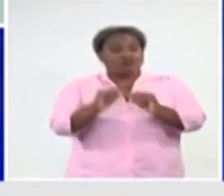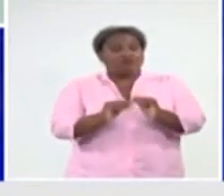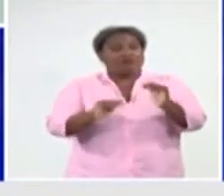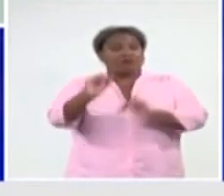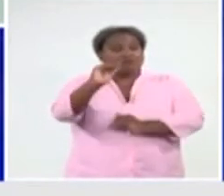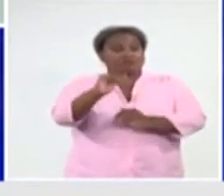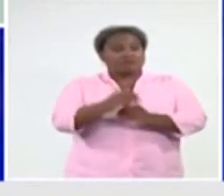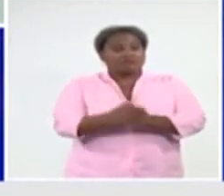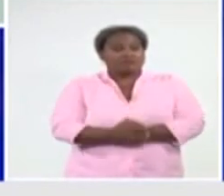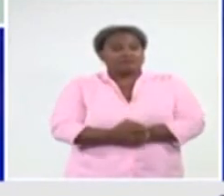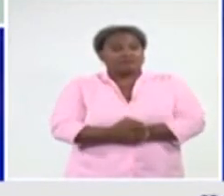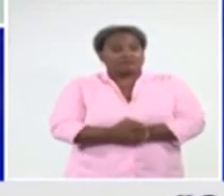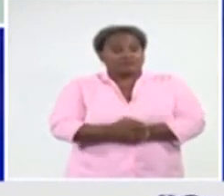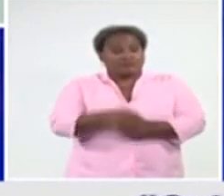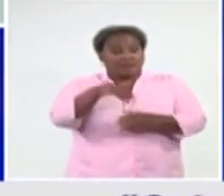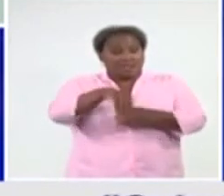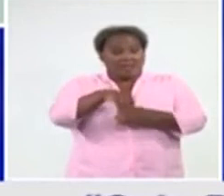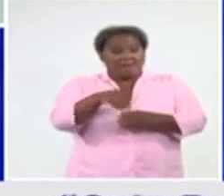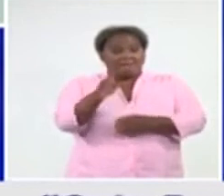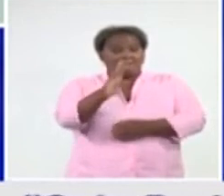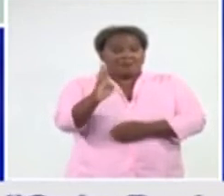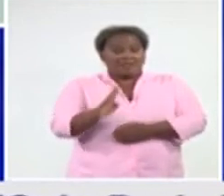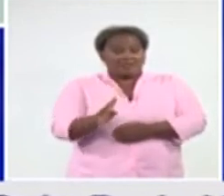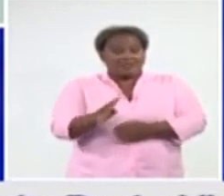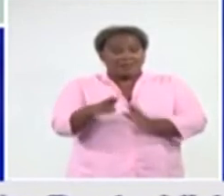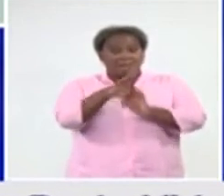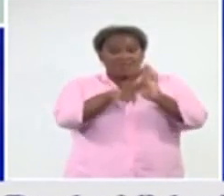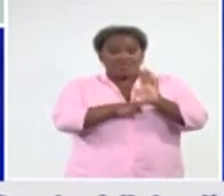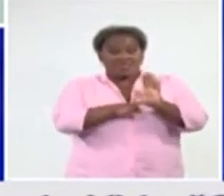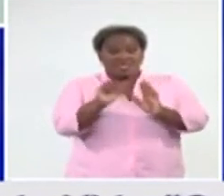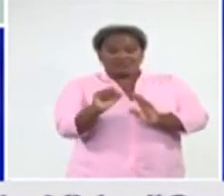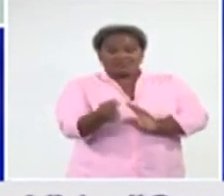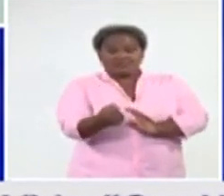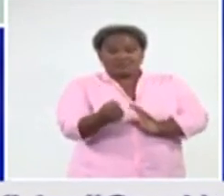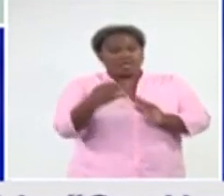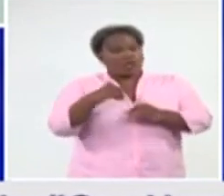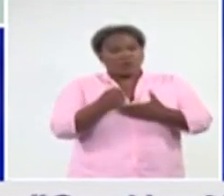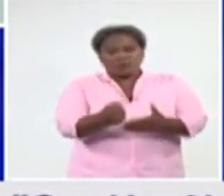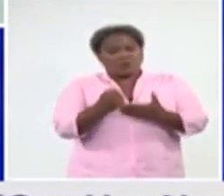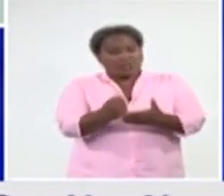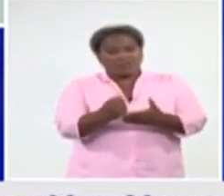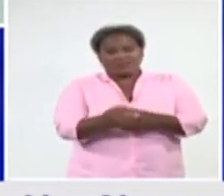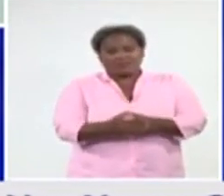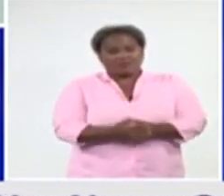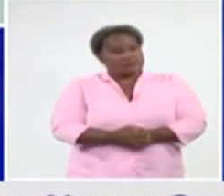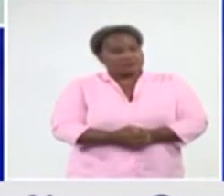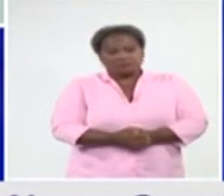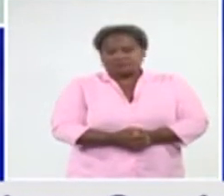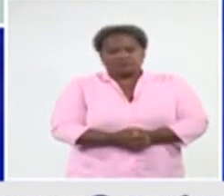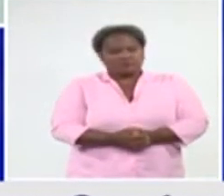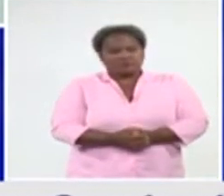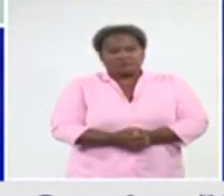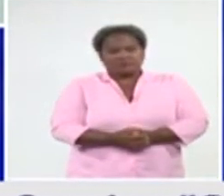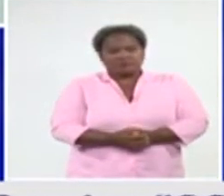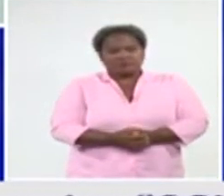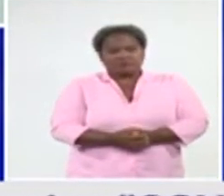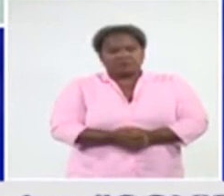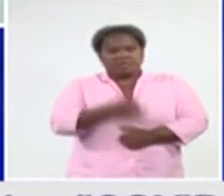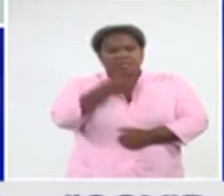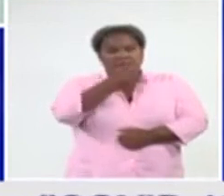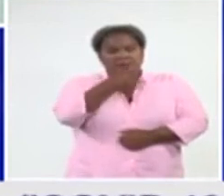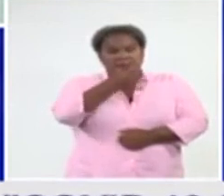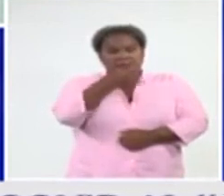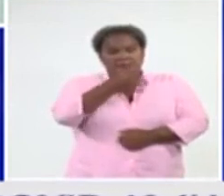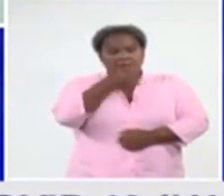política de medidas de restricción que no ayuda mucho por el no plantear que no